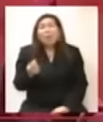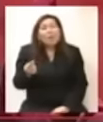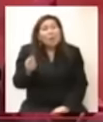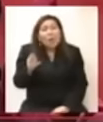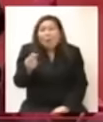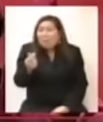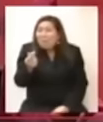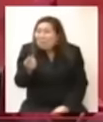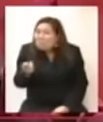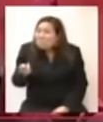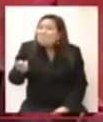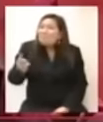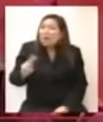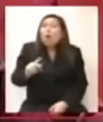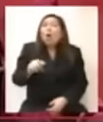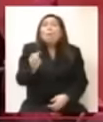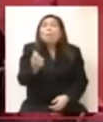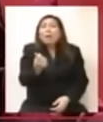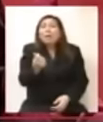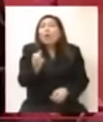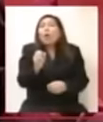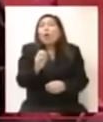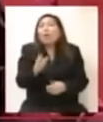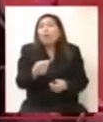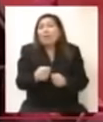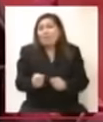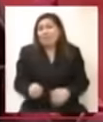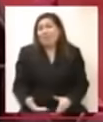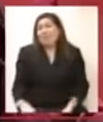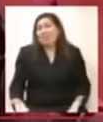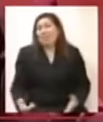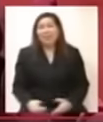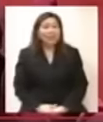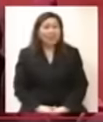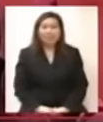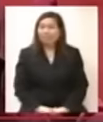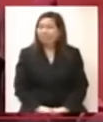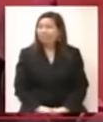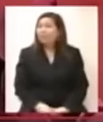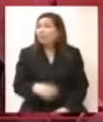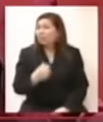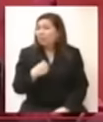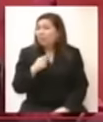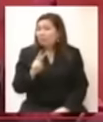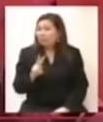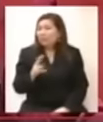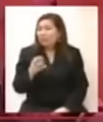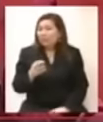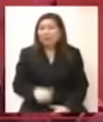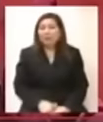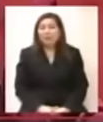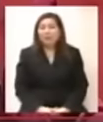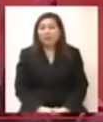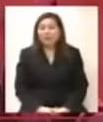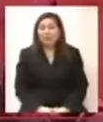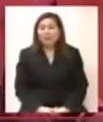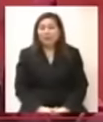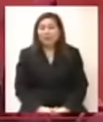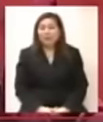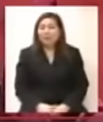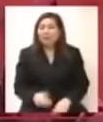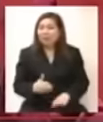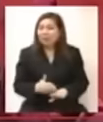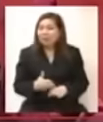le cobran patentes al país donde se vende de ese producto Entonces yo veo que en materia seguramente que el doctor ugarte